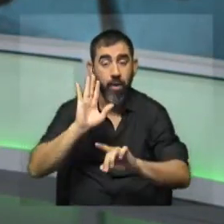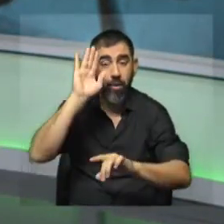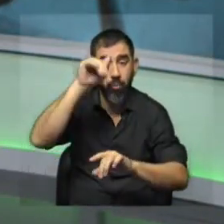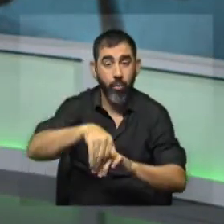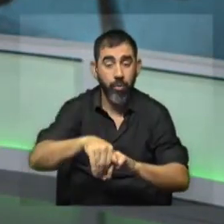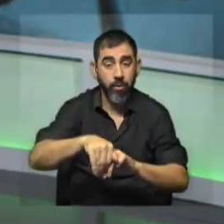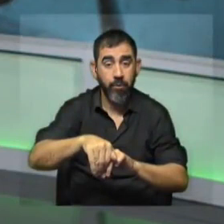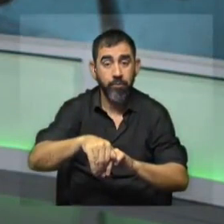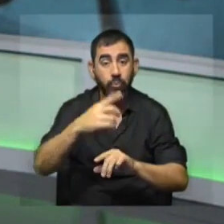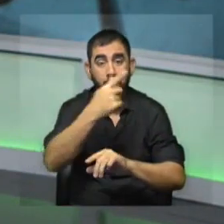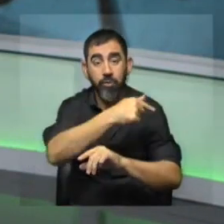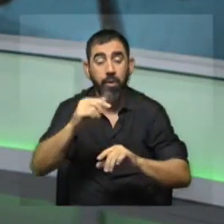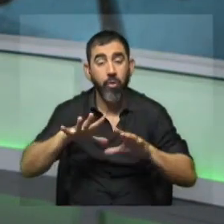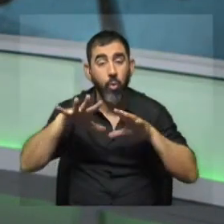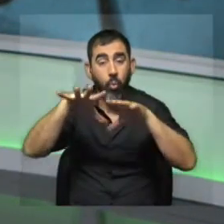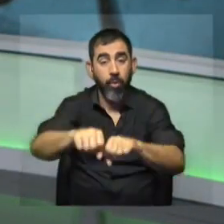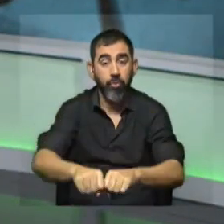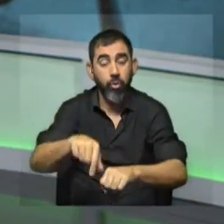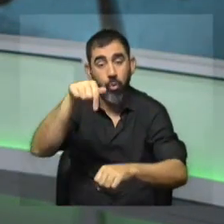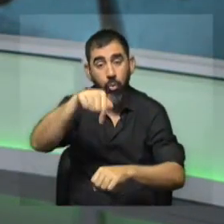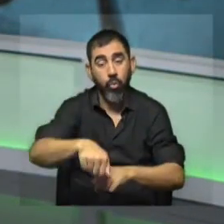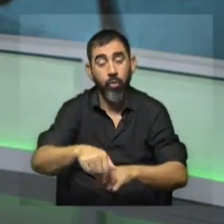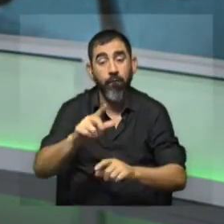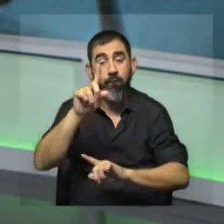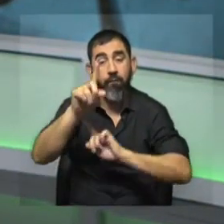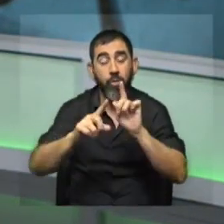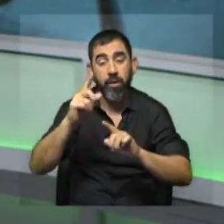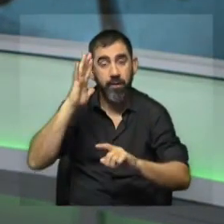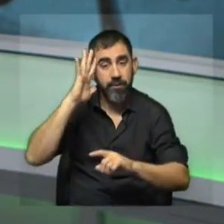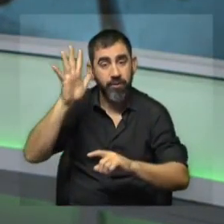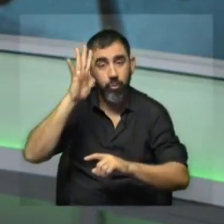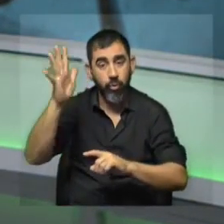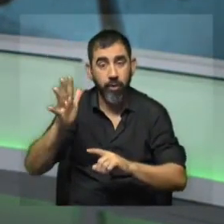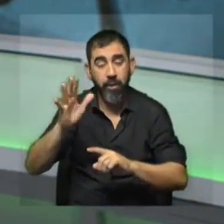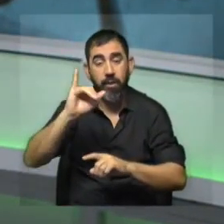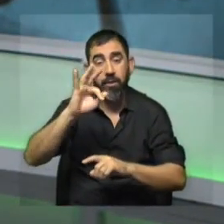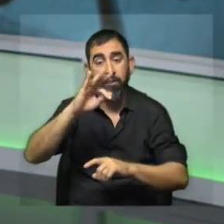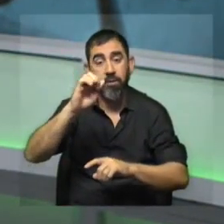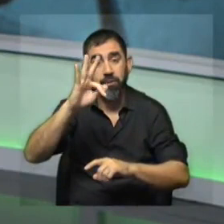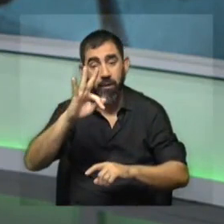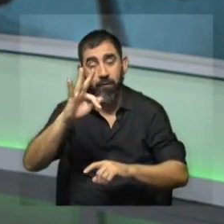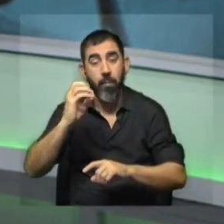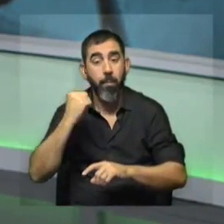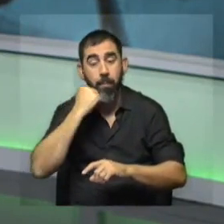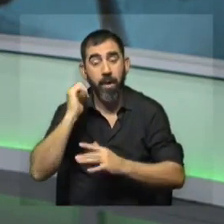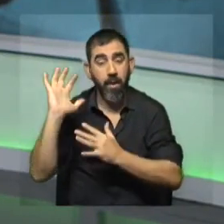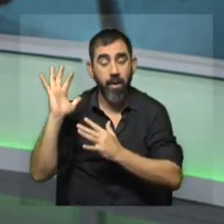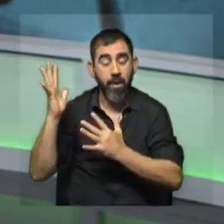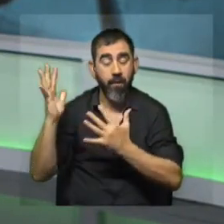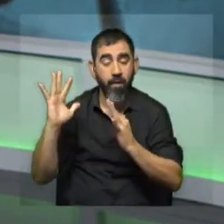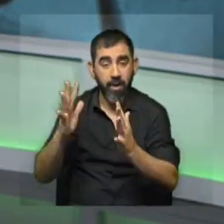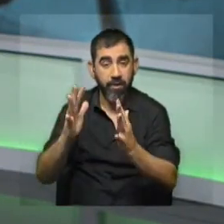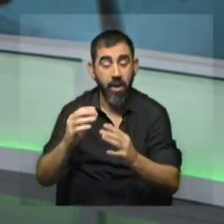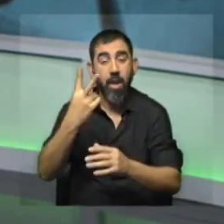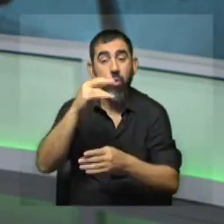República, ADUR, inició una semana de ocupaciones que hoy involucra a las facultades de Psicología, el ICEF de Parque Valle. A las 14 horas allí